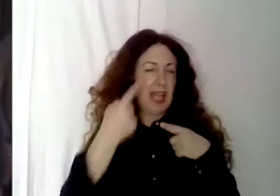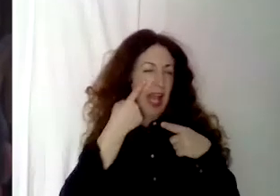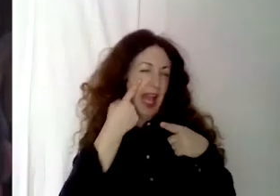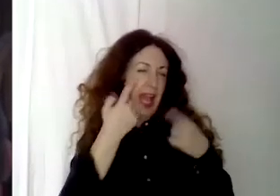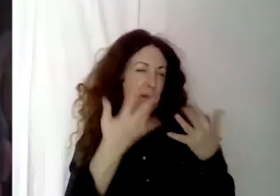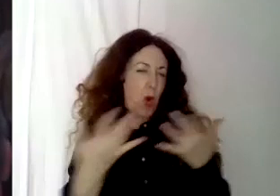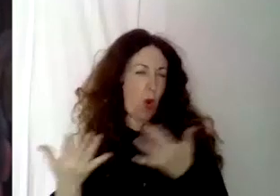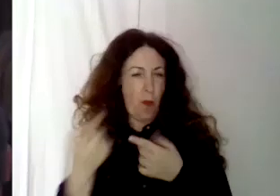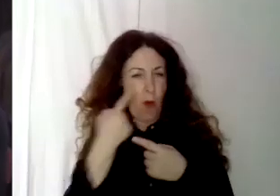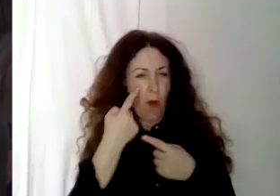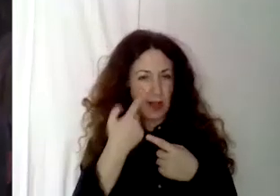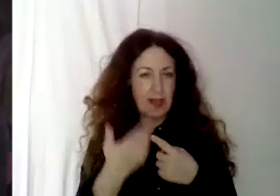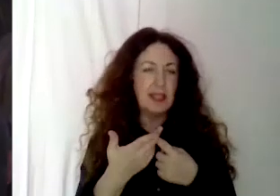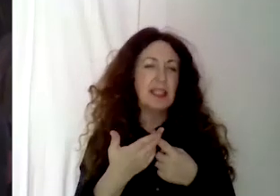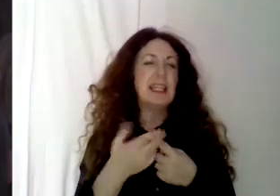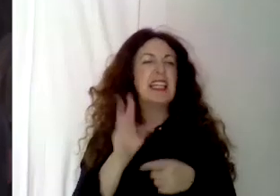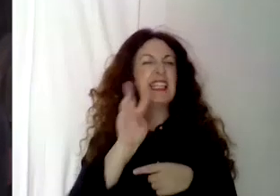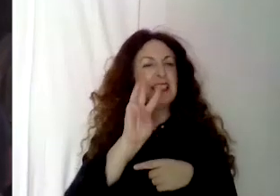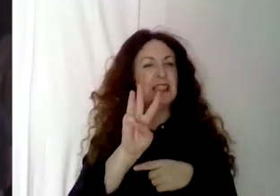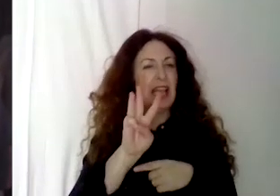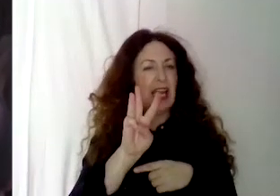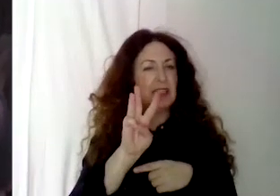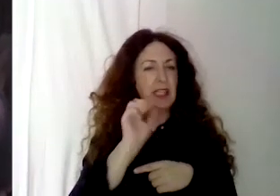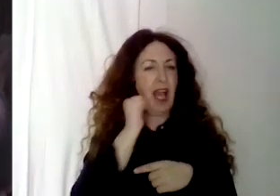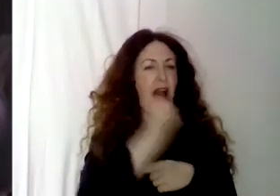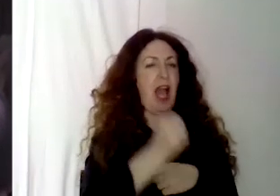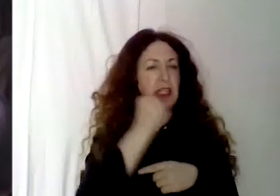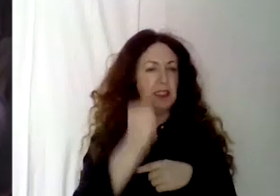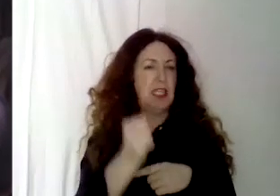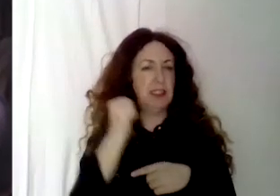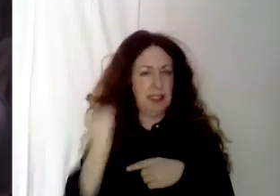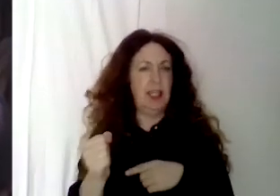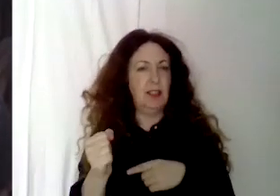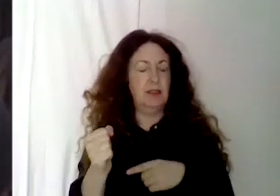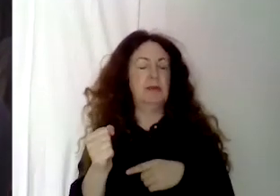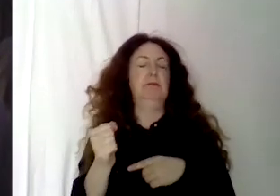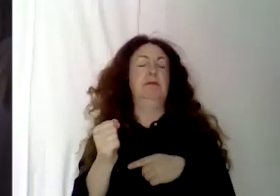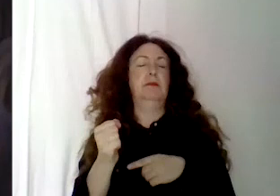Tres Asesinos. Y la sensación que uno tiene